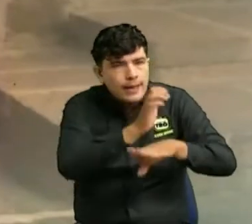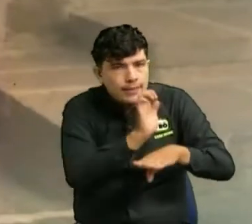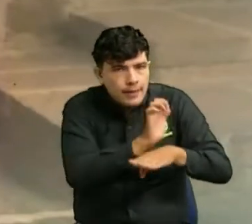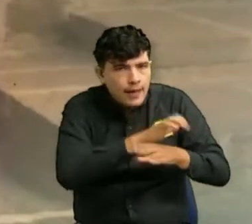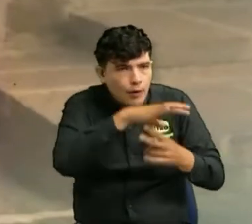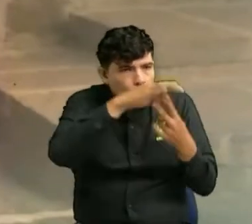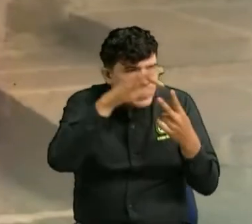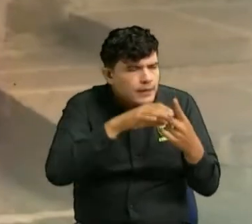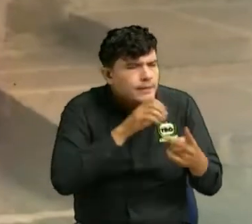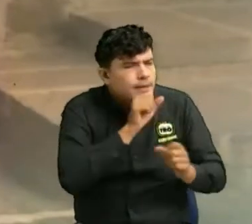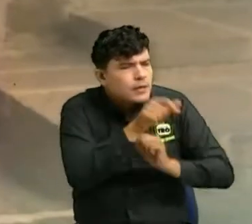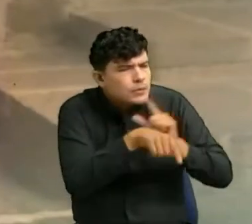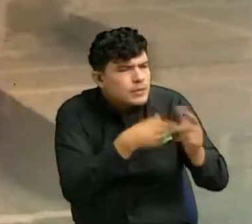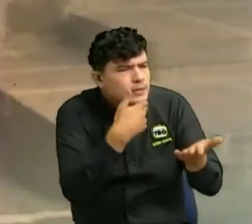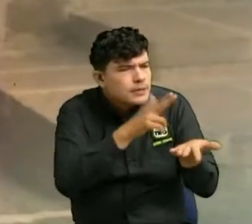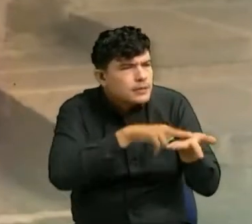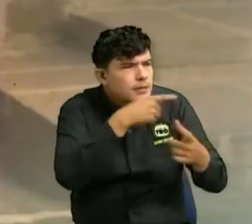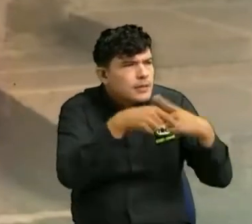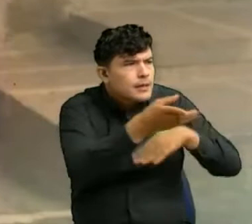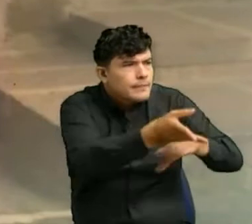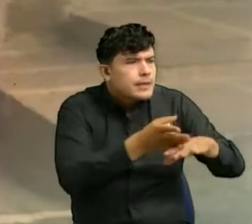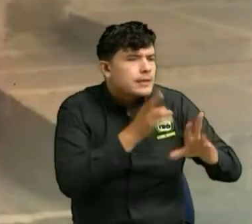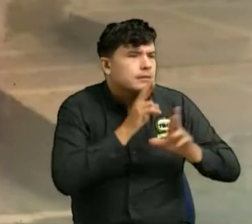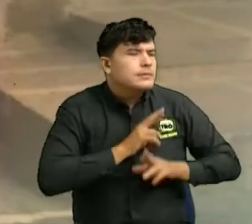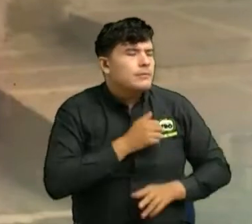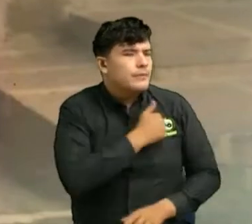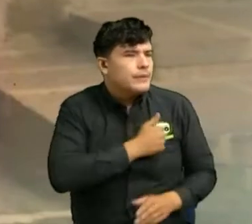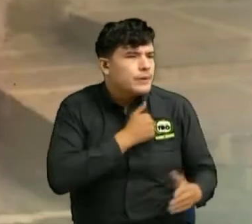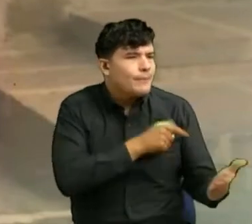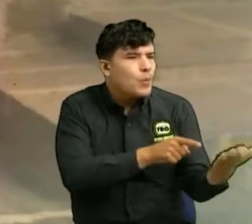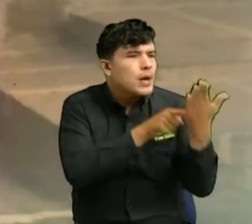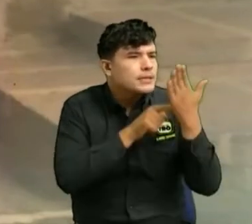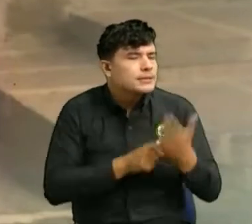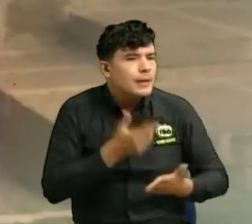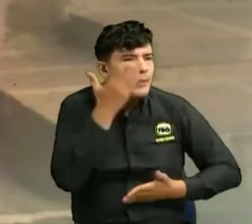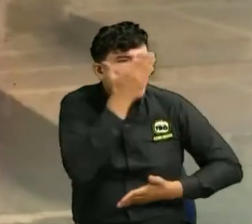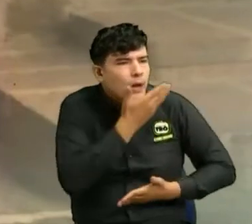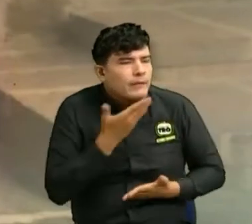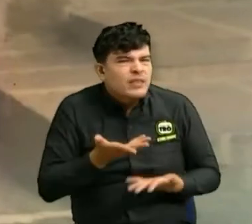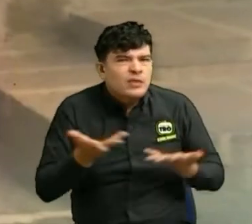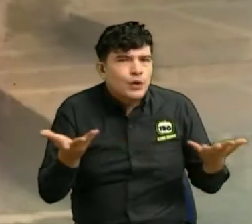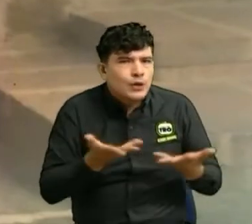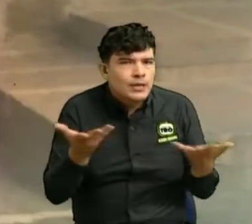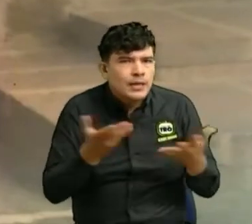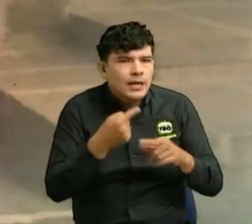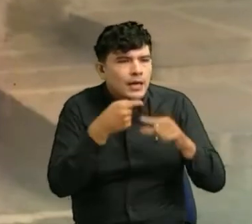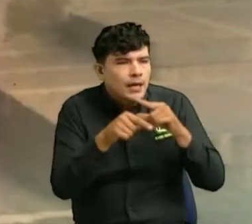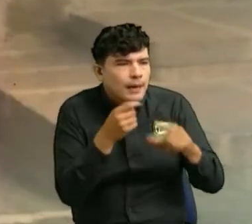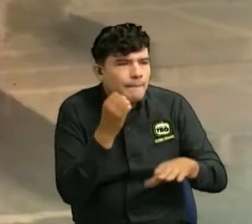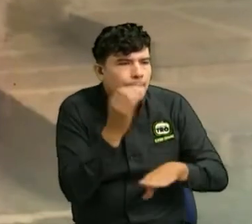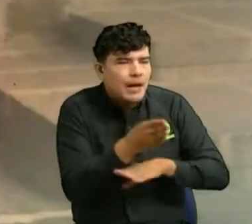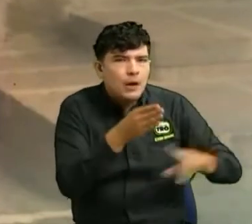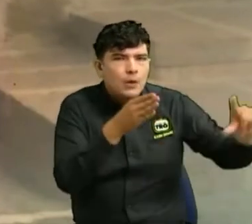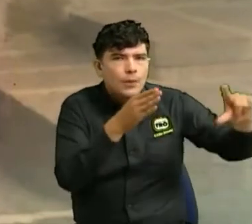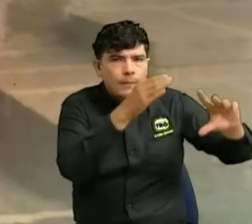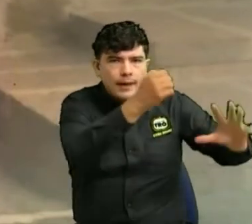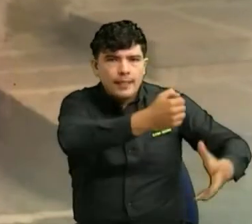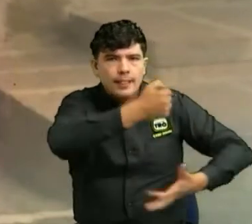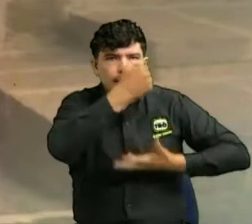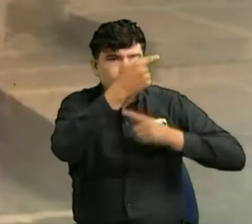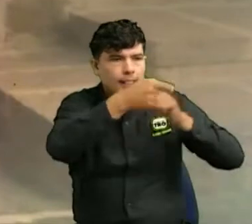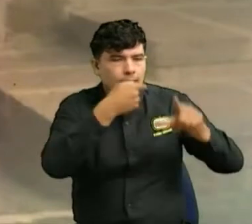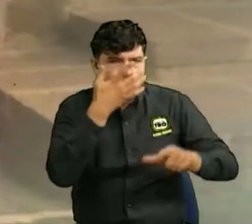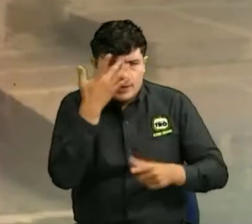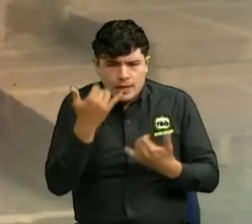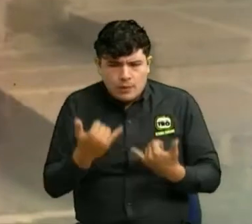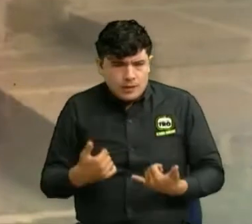usted solicitó el crédito y que le muestren, que le prueben en qué cuenta le consignaron ese dinero, porque no